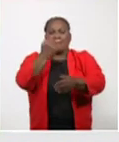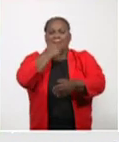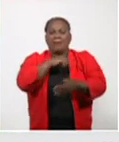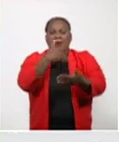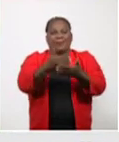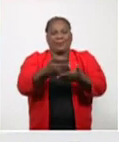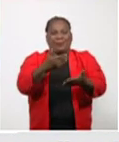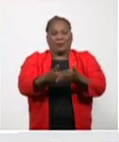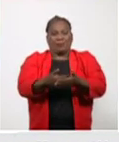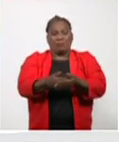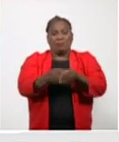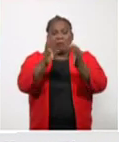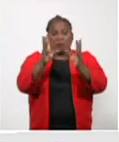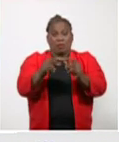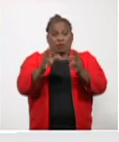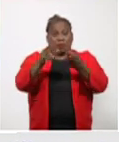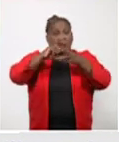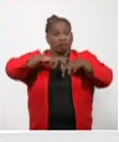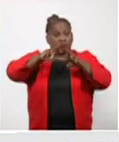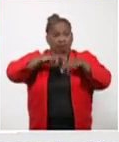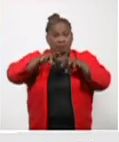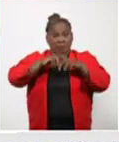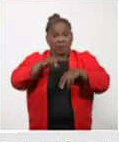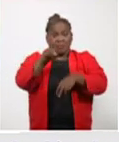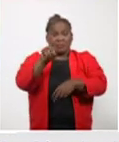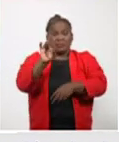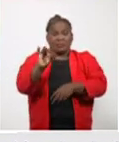como resultado del estudio de estas